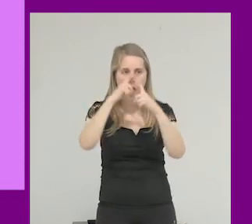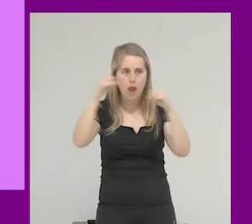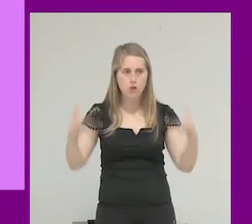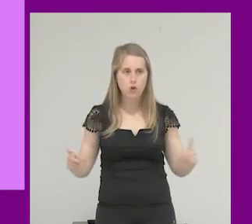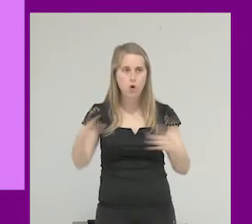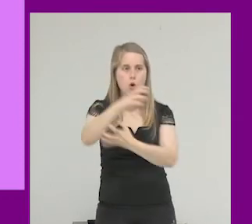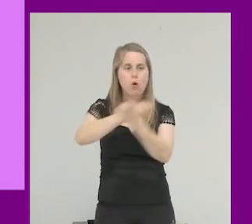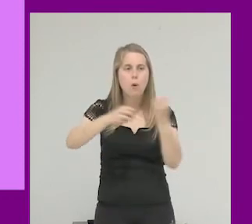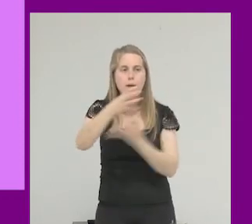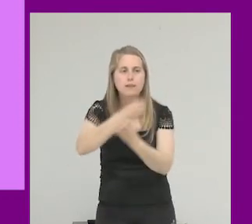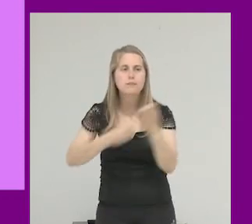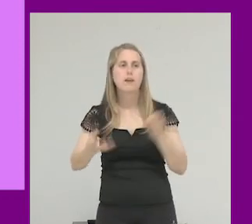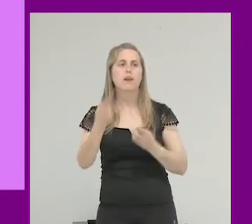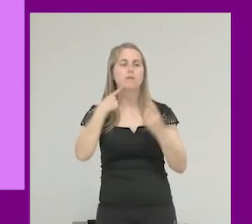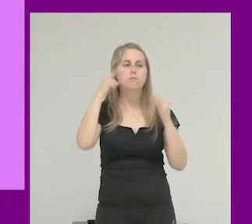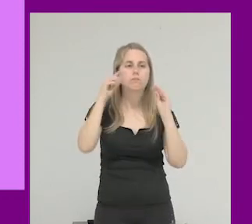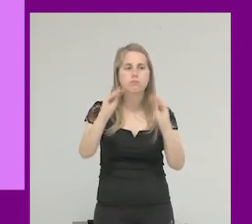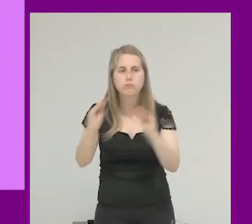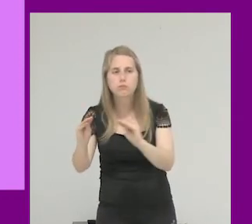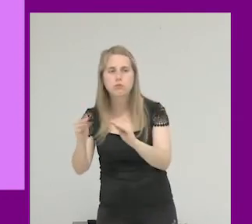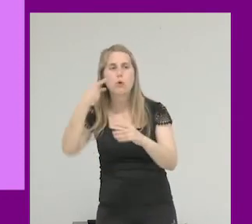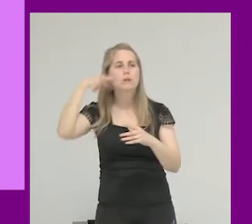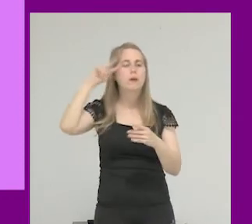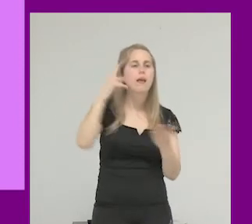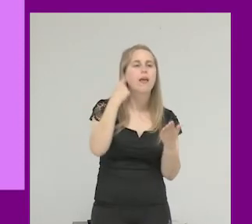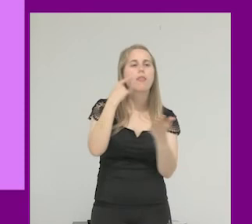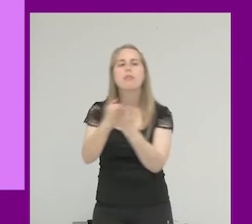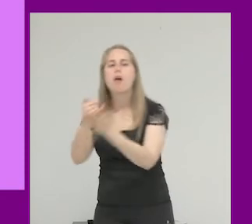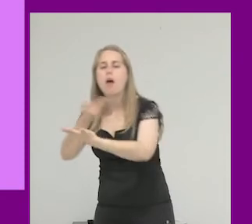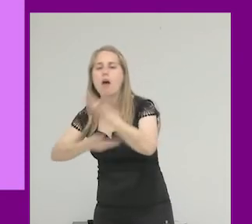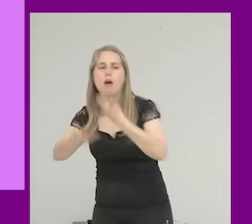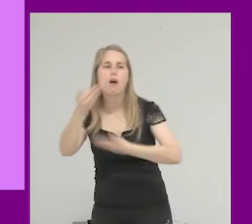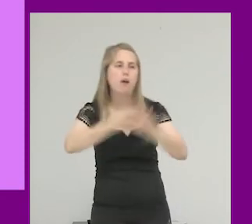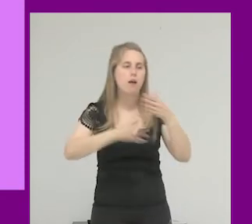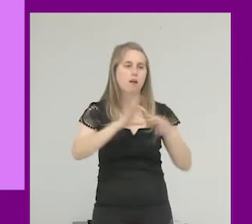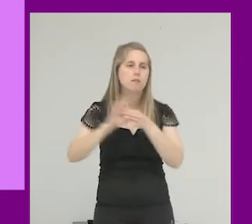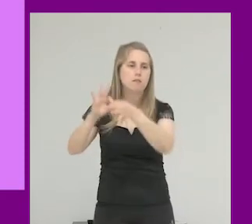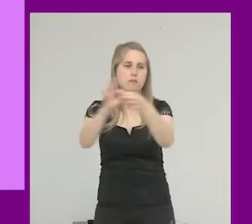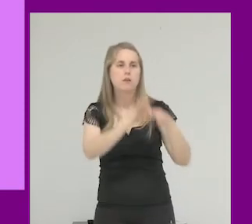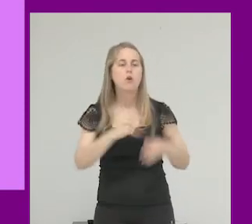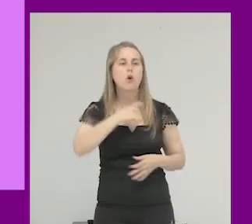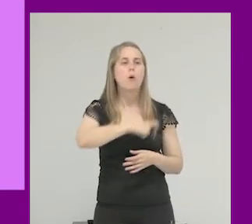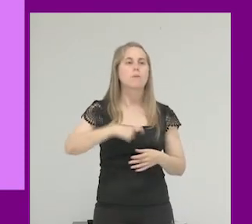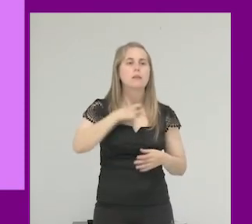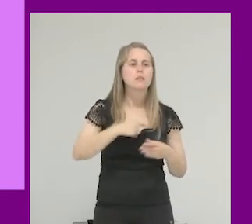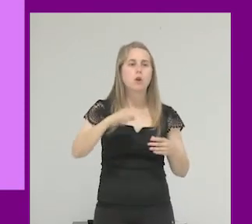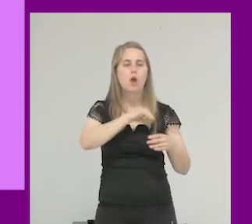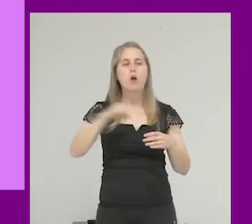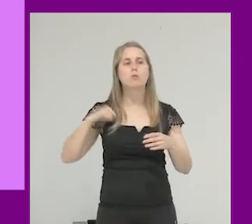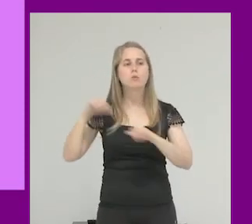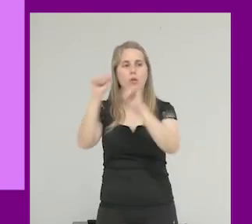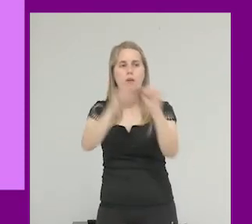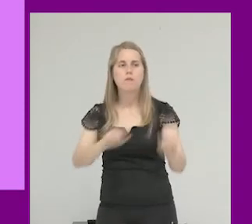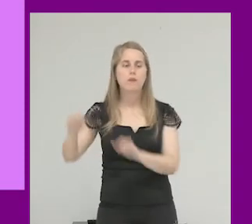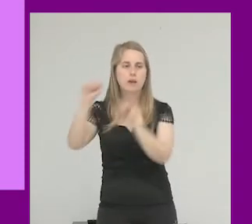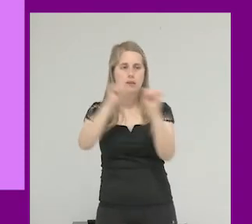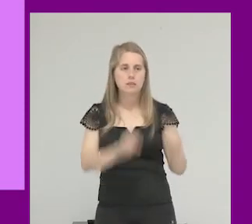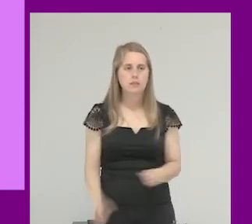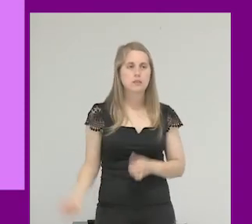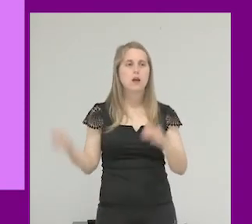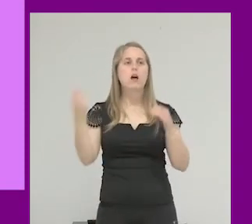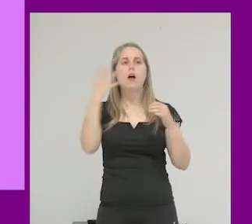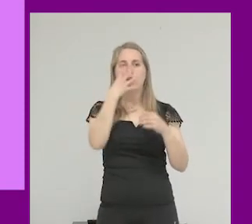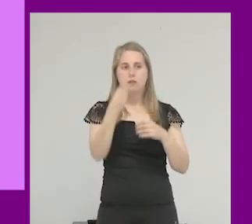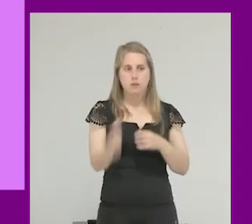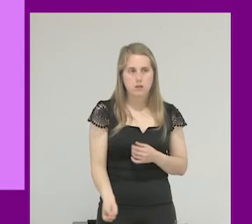compartir experiencias de autodefensa y generar sinergias entre la Comisión de Autodefensa Feminista de Sorriñenea, el Grupo de